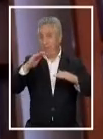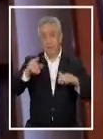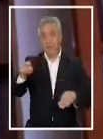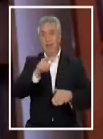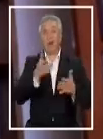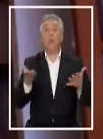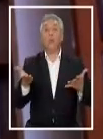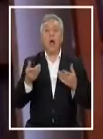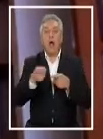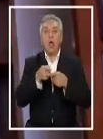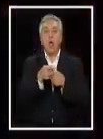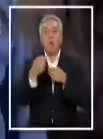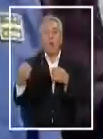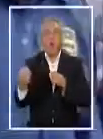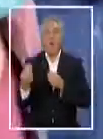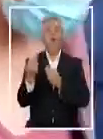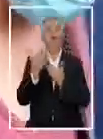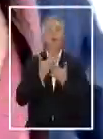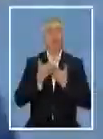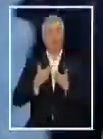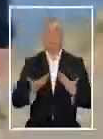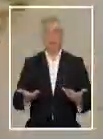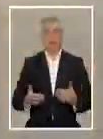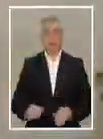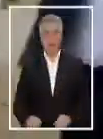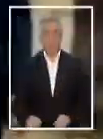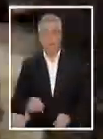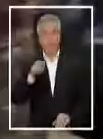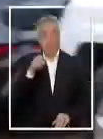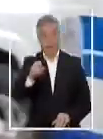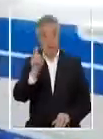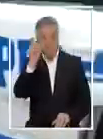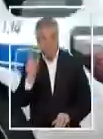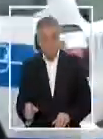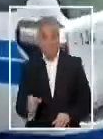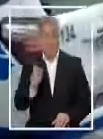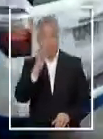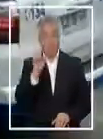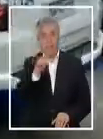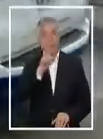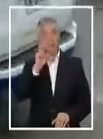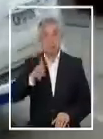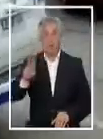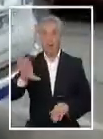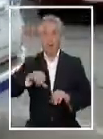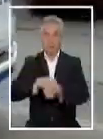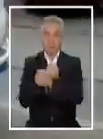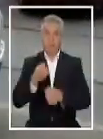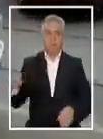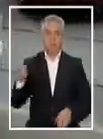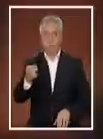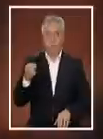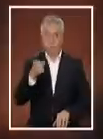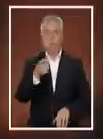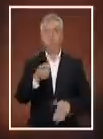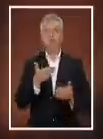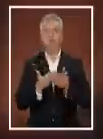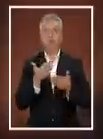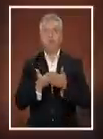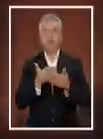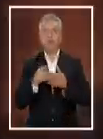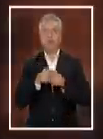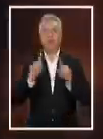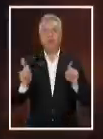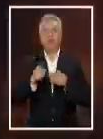de influencia tiene en él. La detención de Bastián Requena visibiliza aún más la proliferación de traficantes aprovechando las